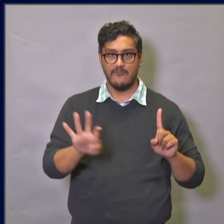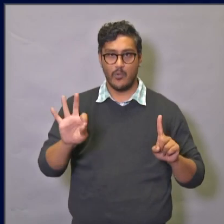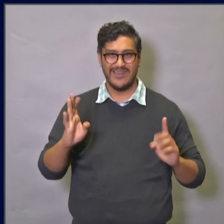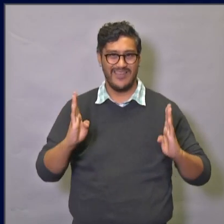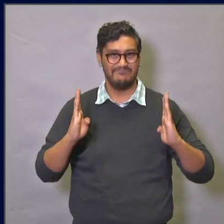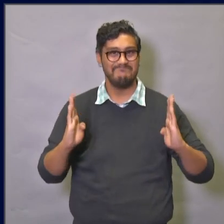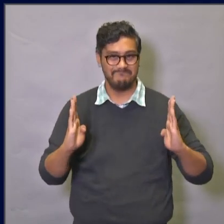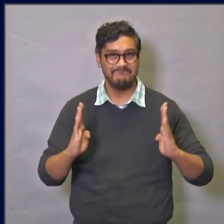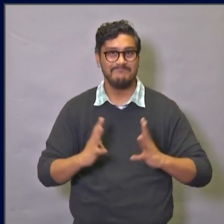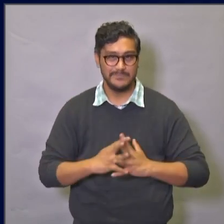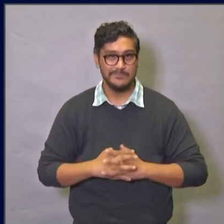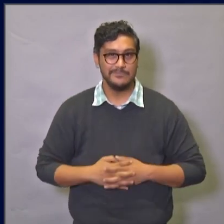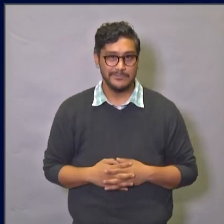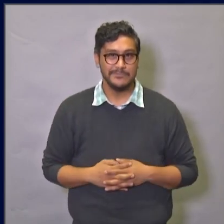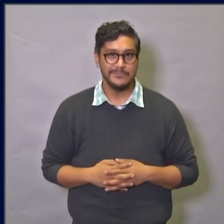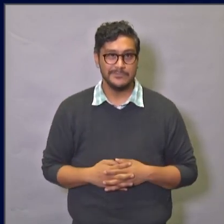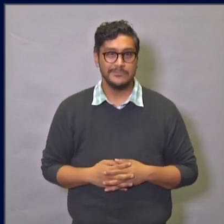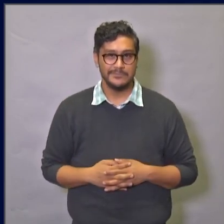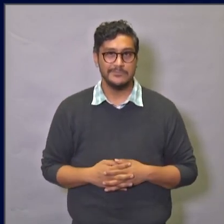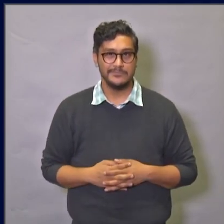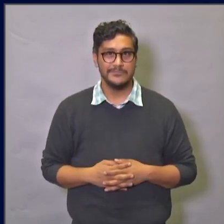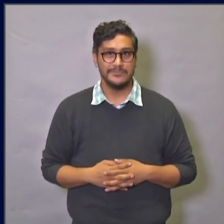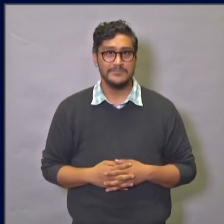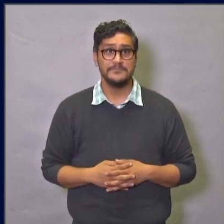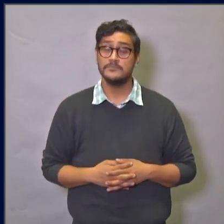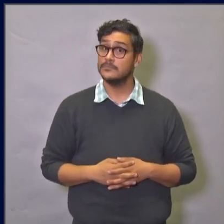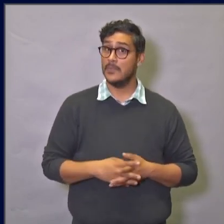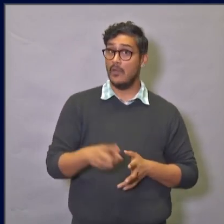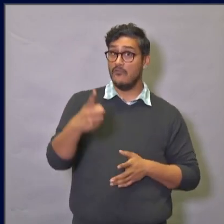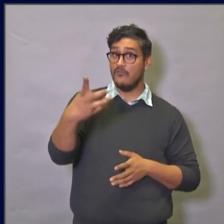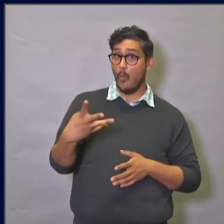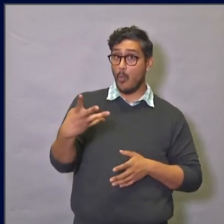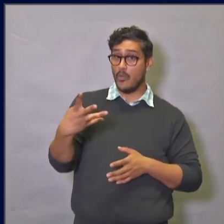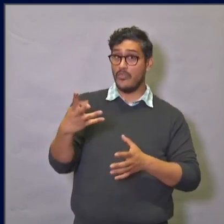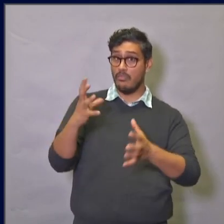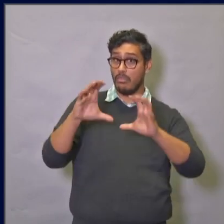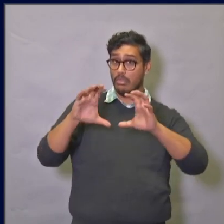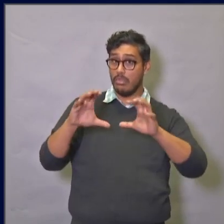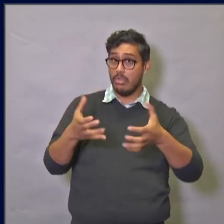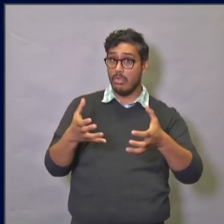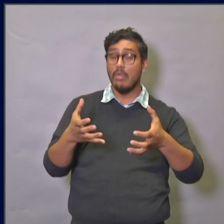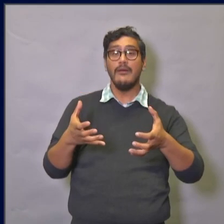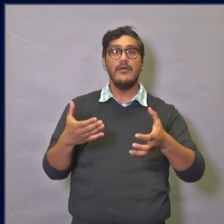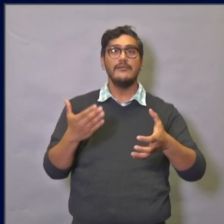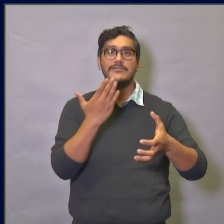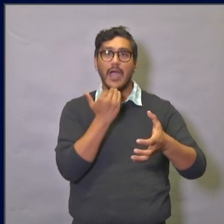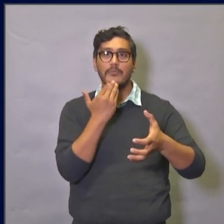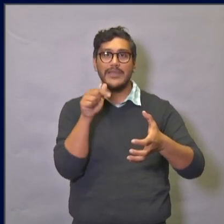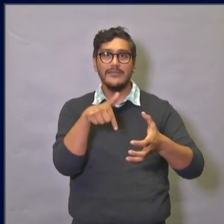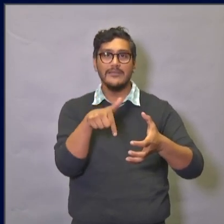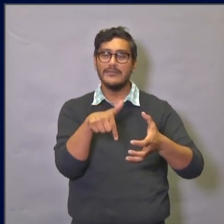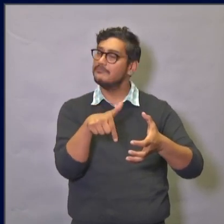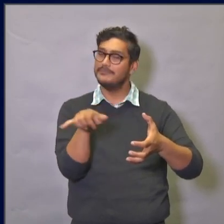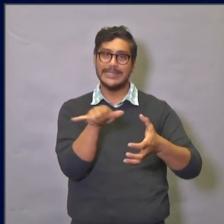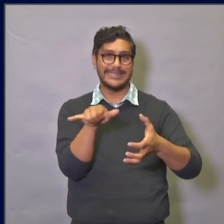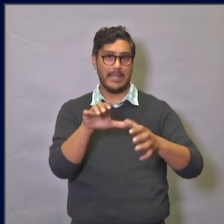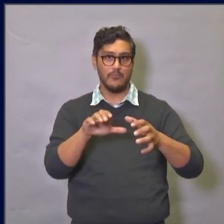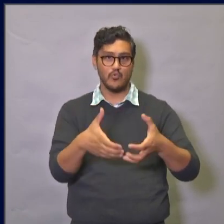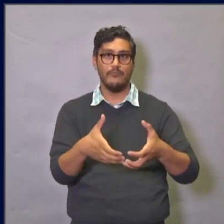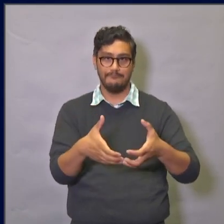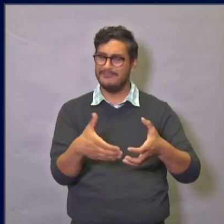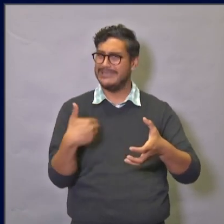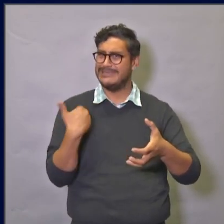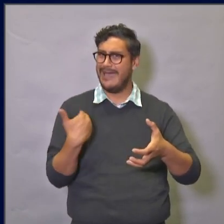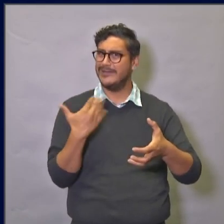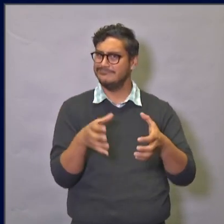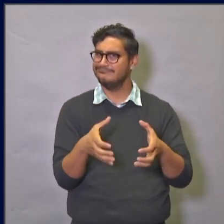años. Y también podemos observar 1/4 parte de las personas con diabetes pertenecen a estos grupos de edad más